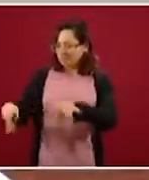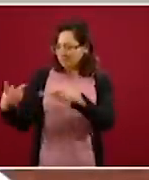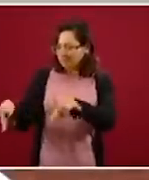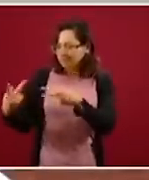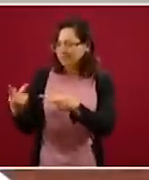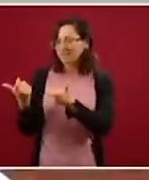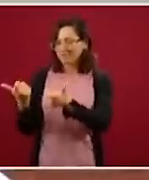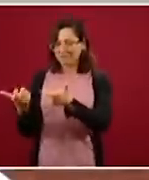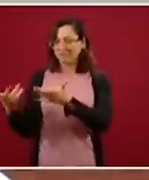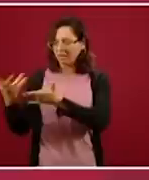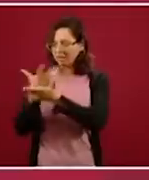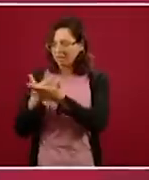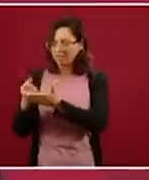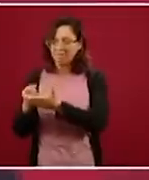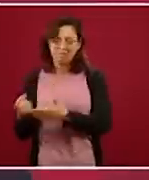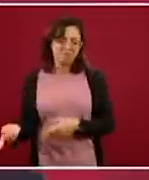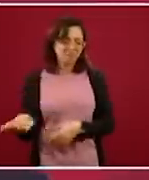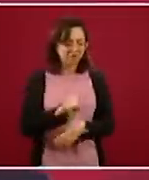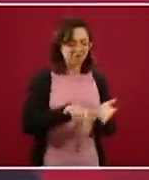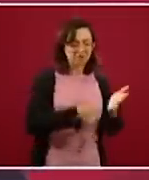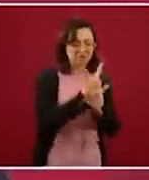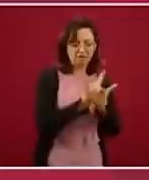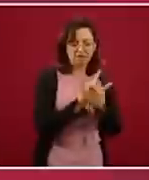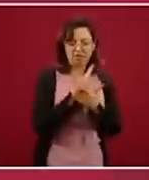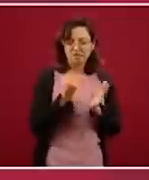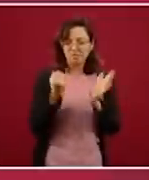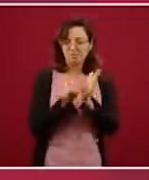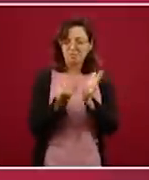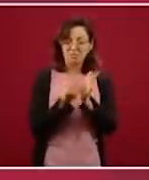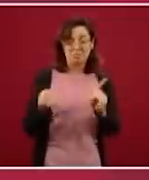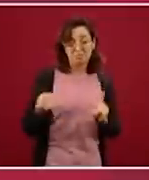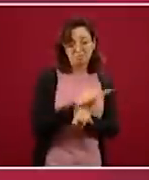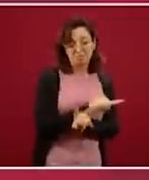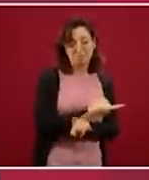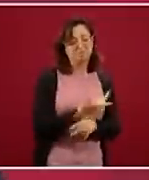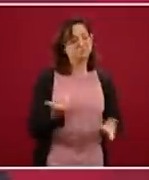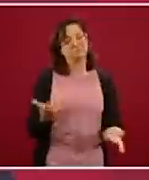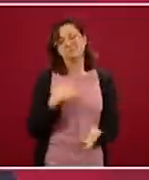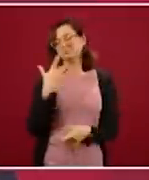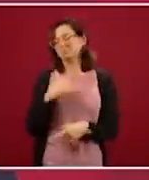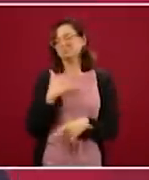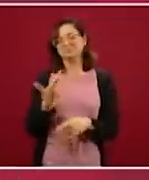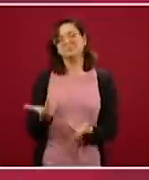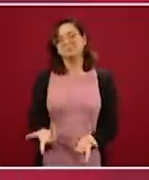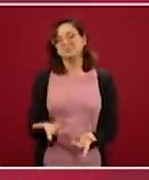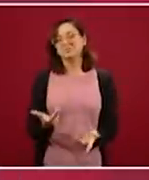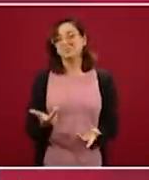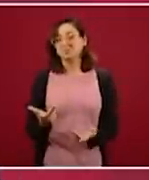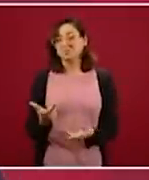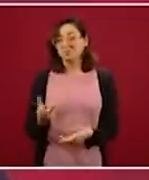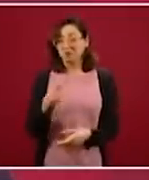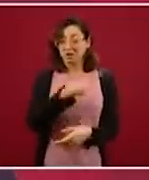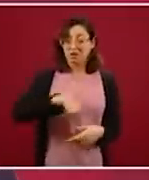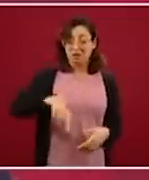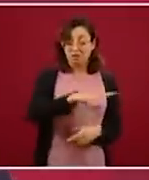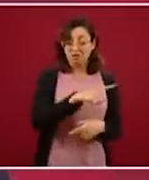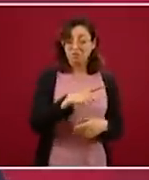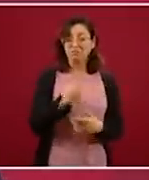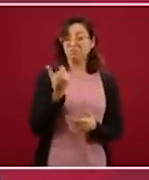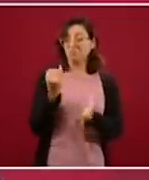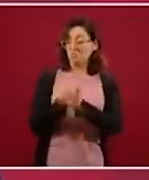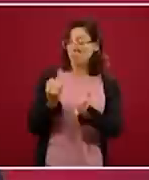que fuera el sistema contable para evadir impuestos, evidentemente. Déjenme plantearlo así: así no se construye un país, a partir de la defraudación fiscal o a partir